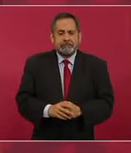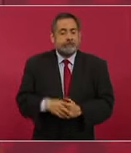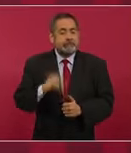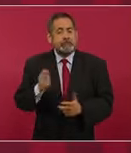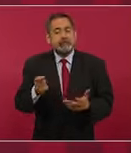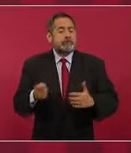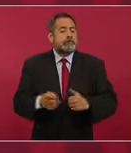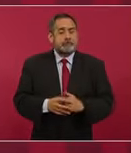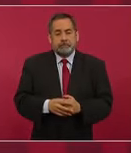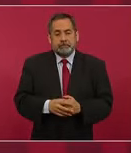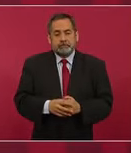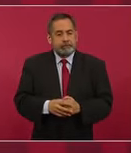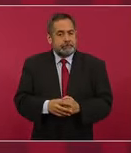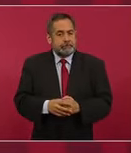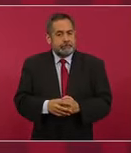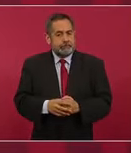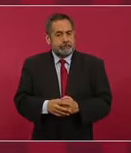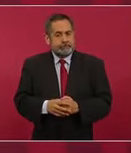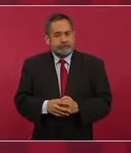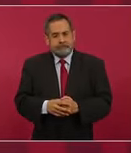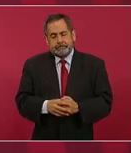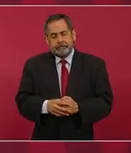Entonces, no